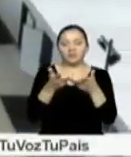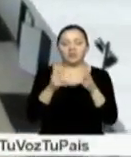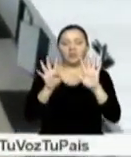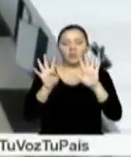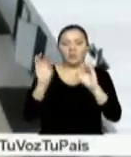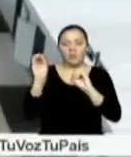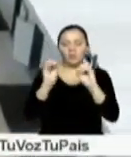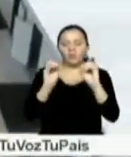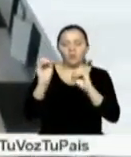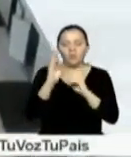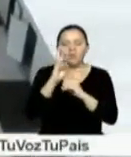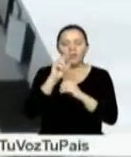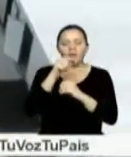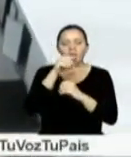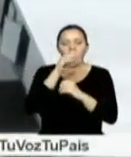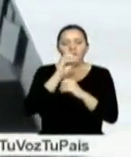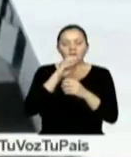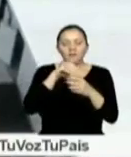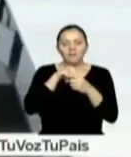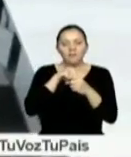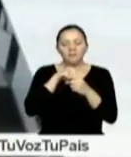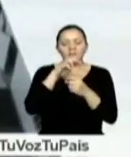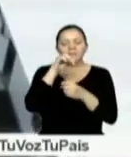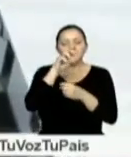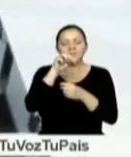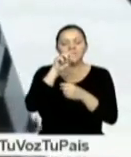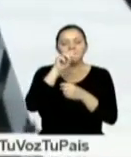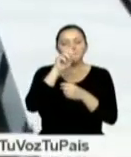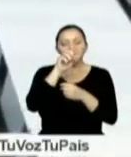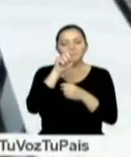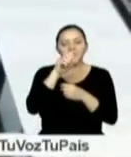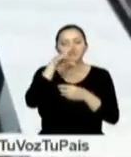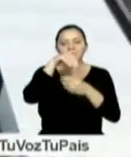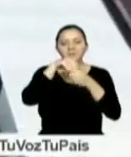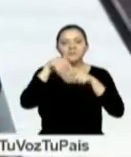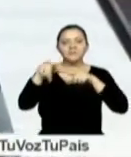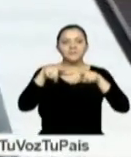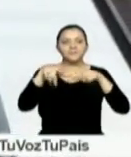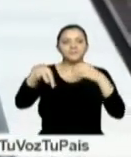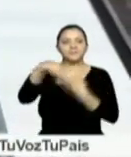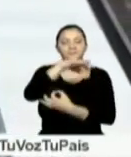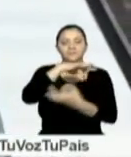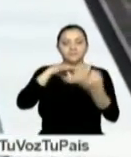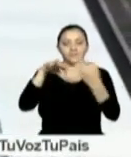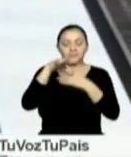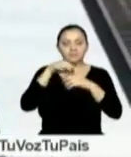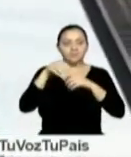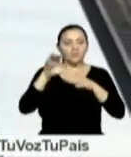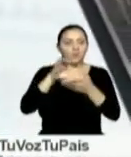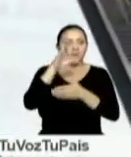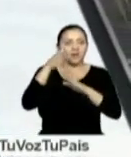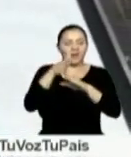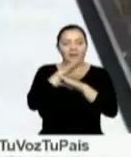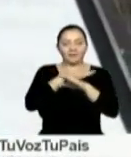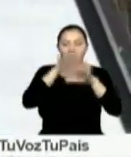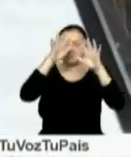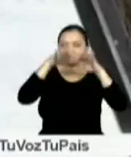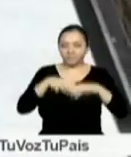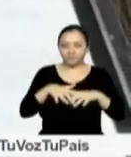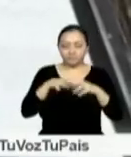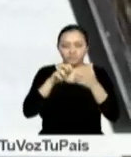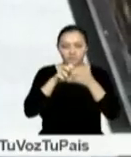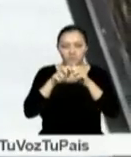de octubre y barquero respectivamente estas unidades educativas que reemplazan a los colegios destruidos en el terremoto del